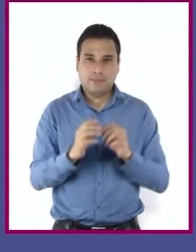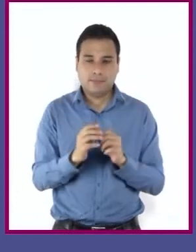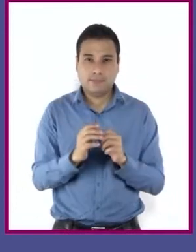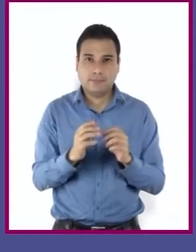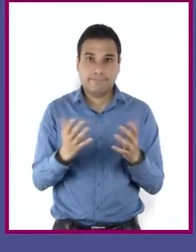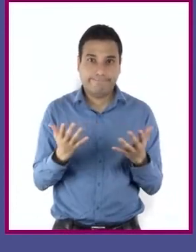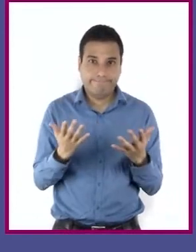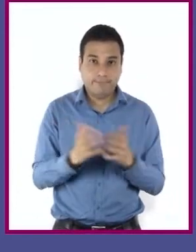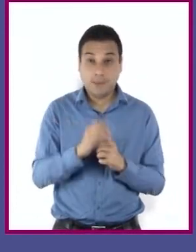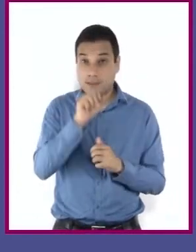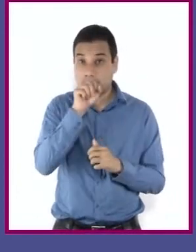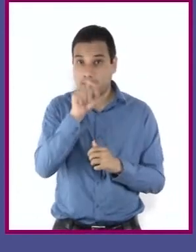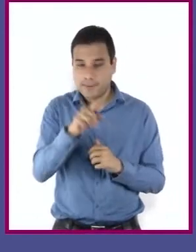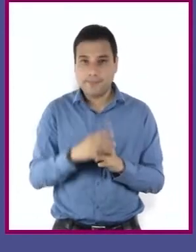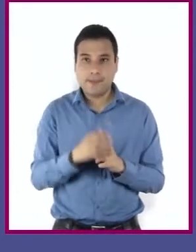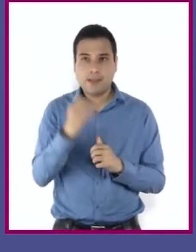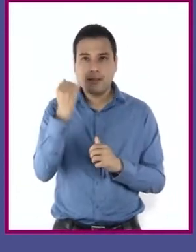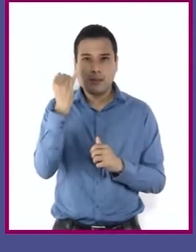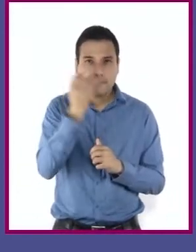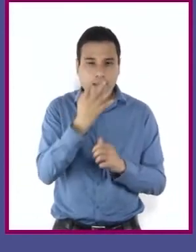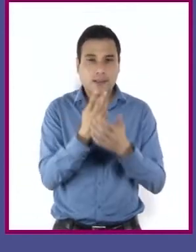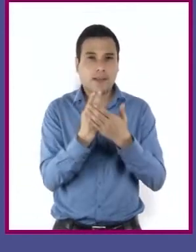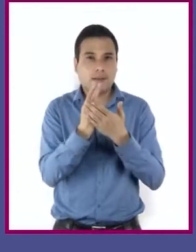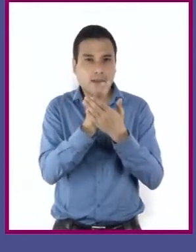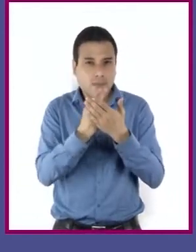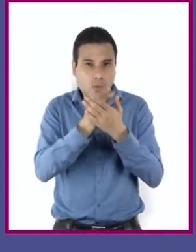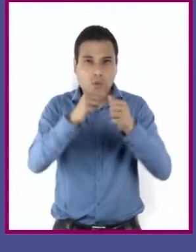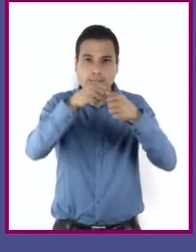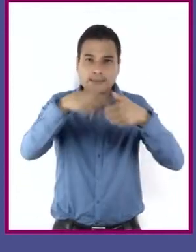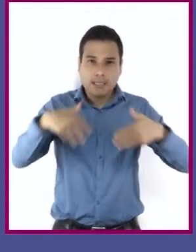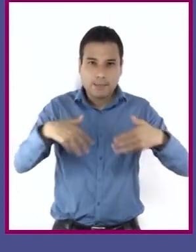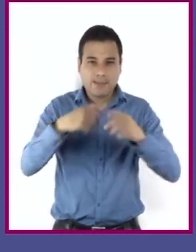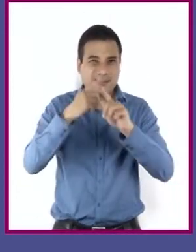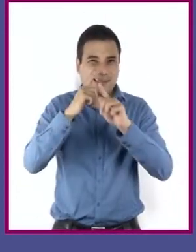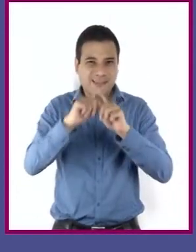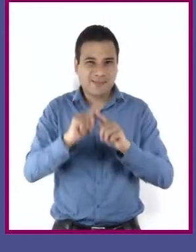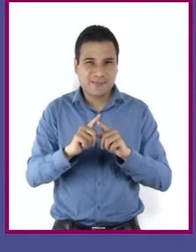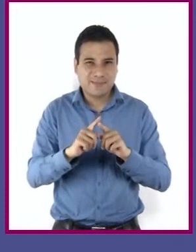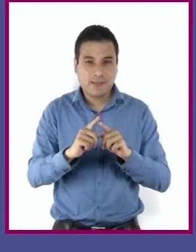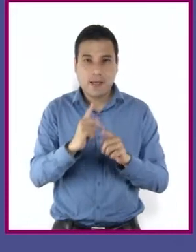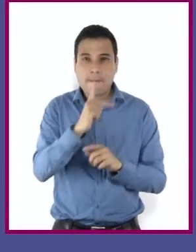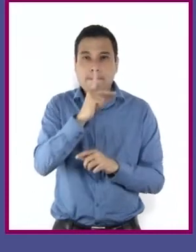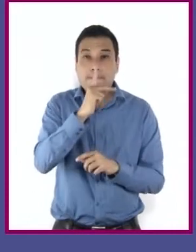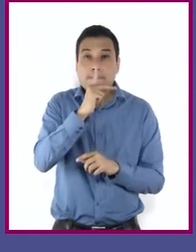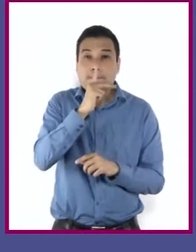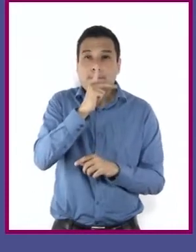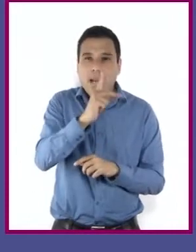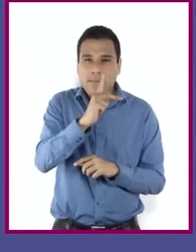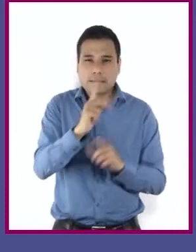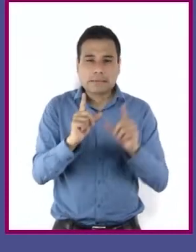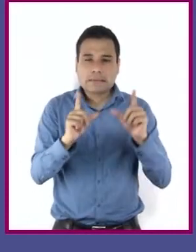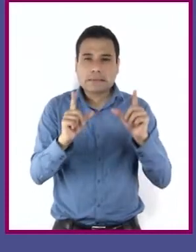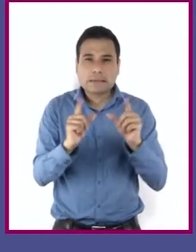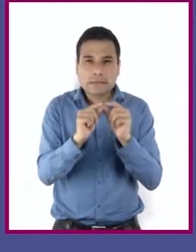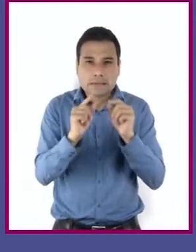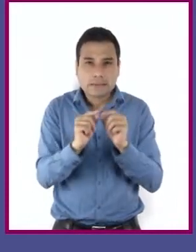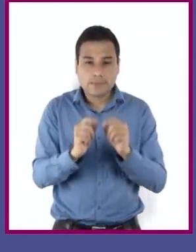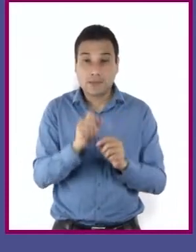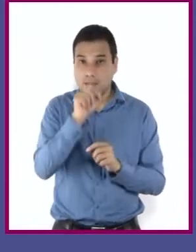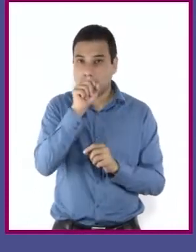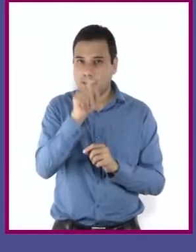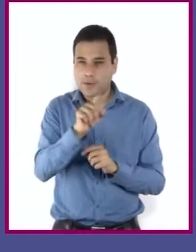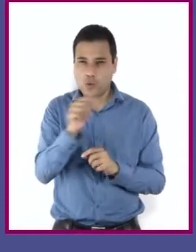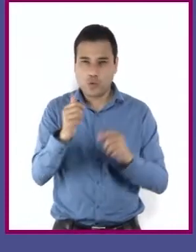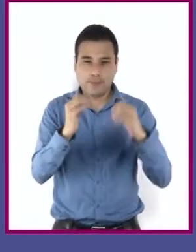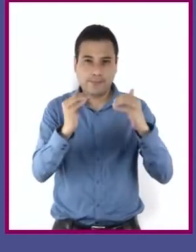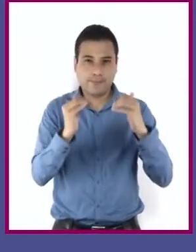de las imágenes, esquemas o diapositivas tienen la menor cantidad posible de texto, así como el que se